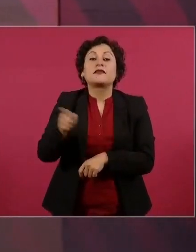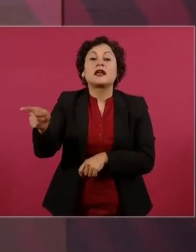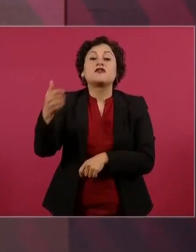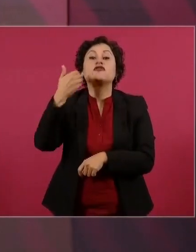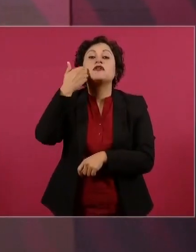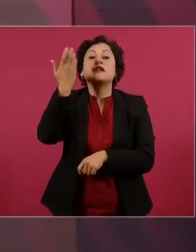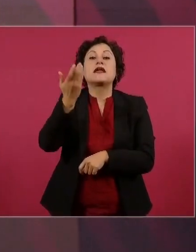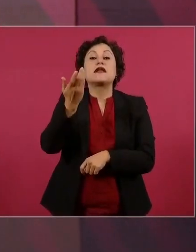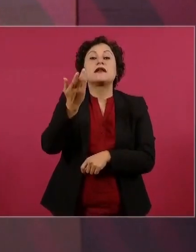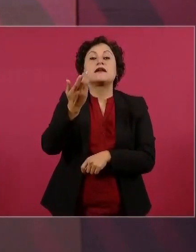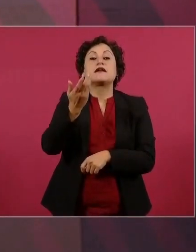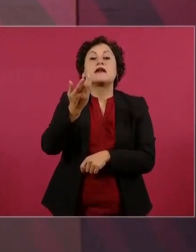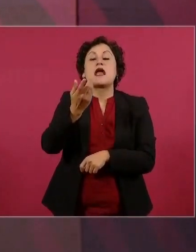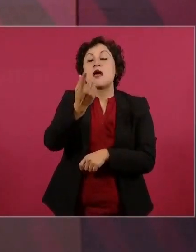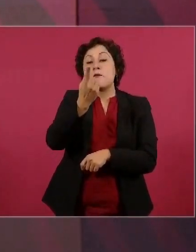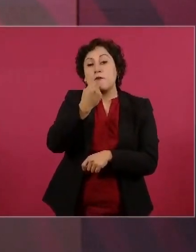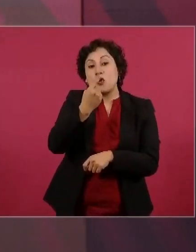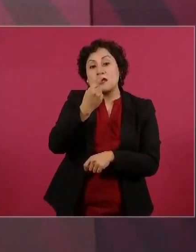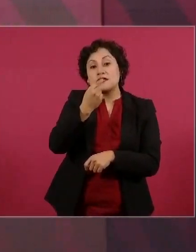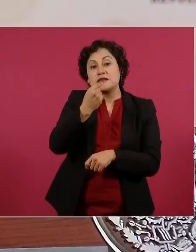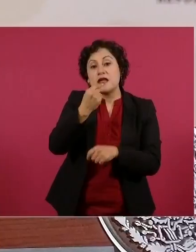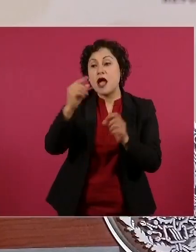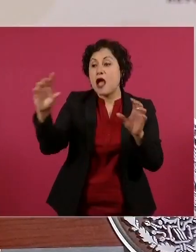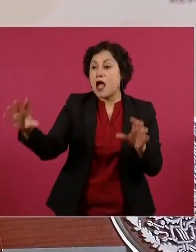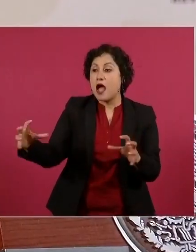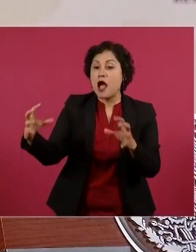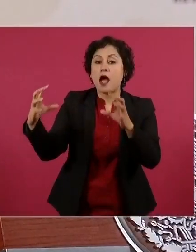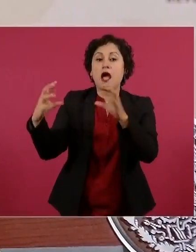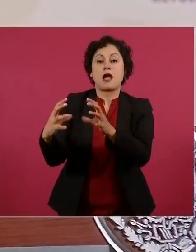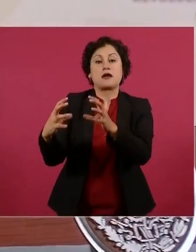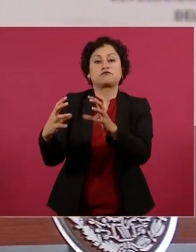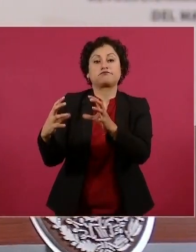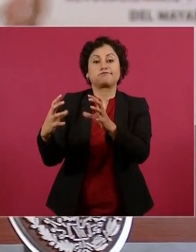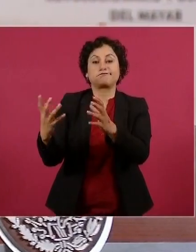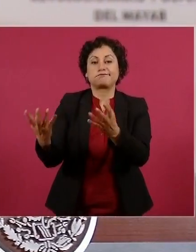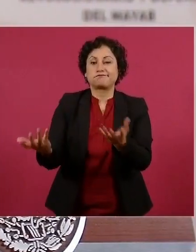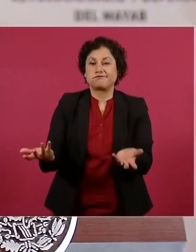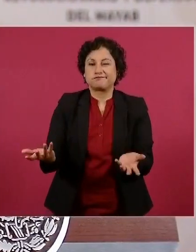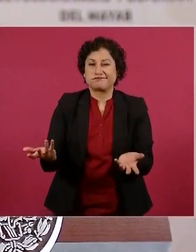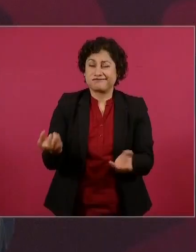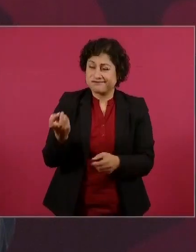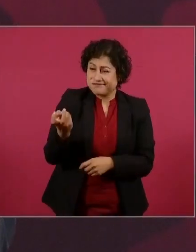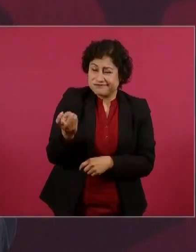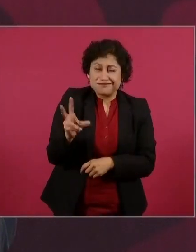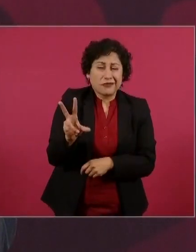policía s este los enfrente